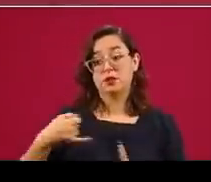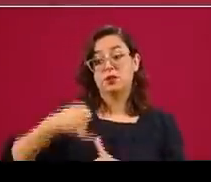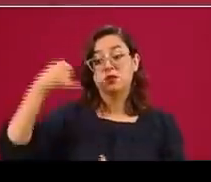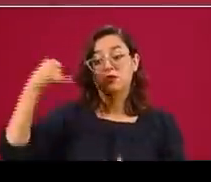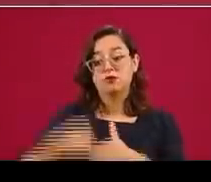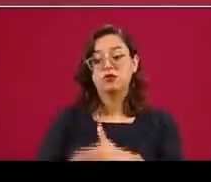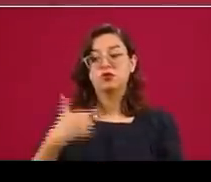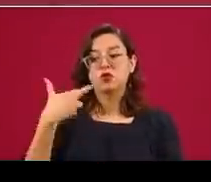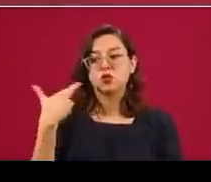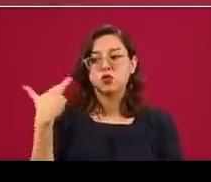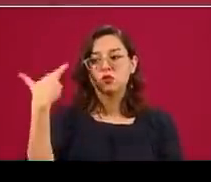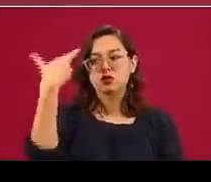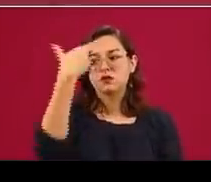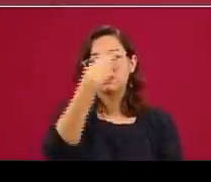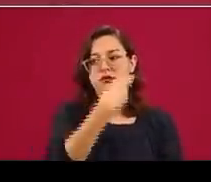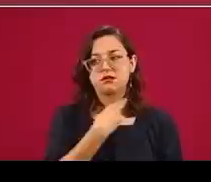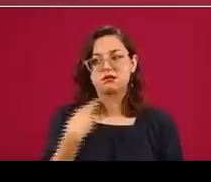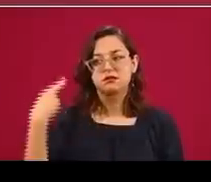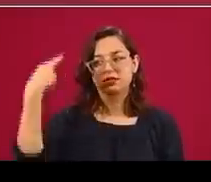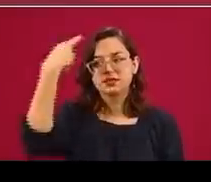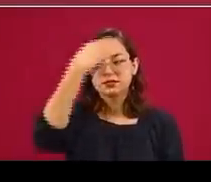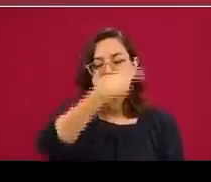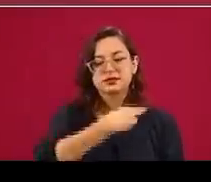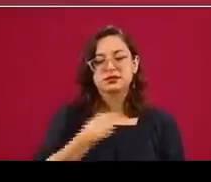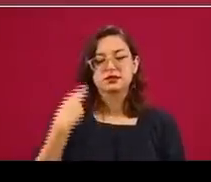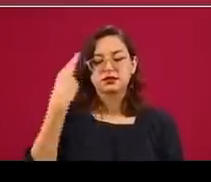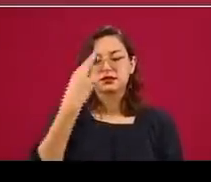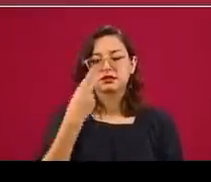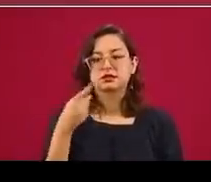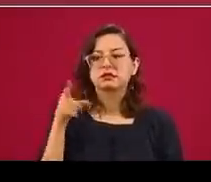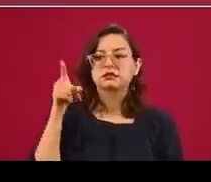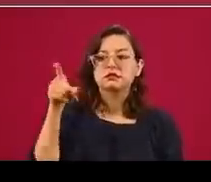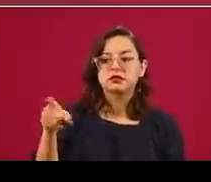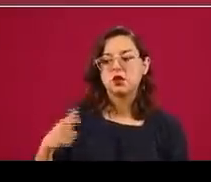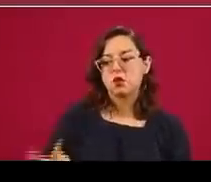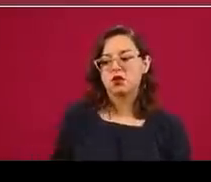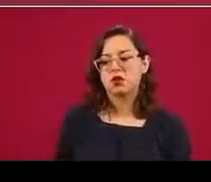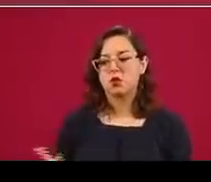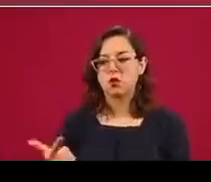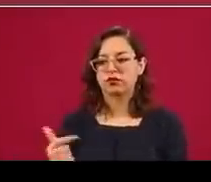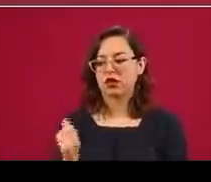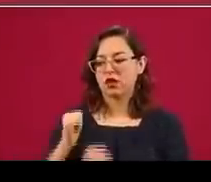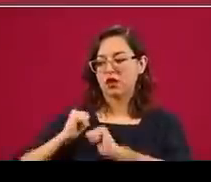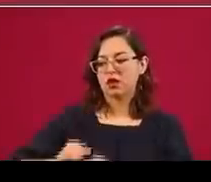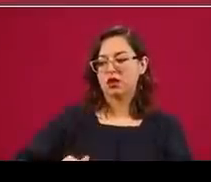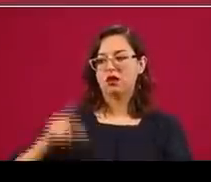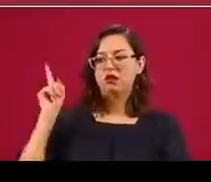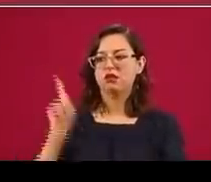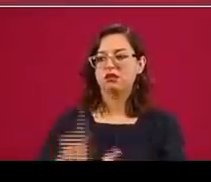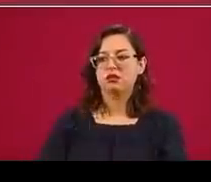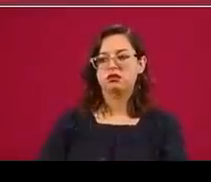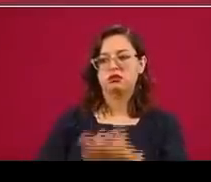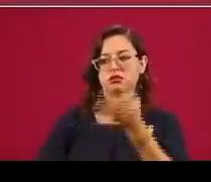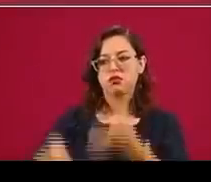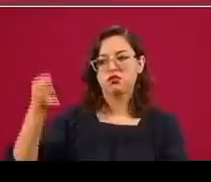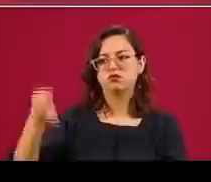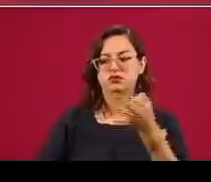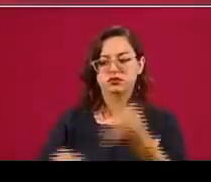el funcionamiento de los órganos encargados de impartir justicia en Guanajuato.